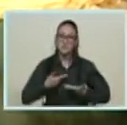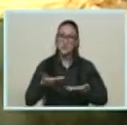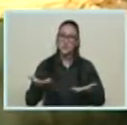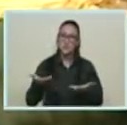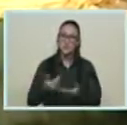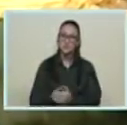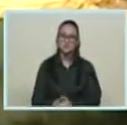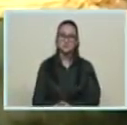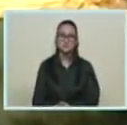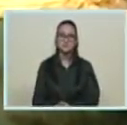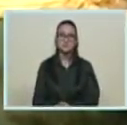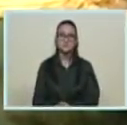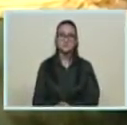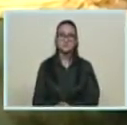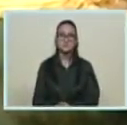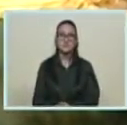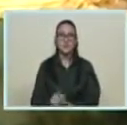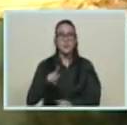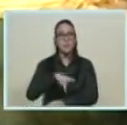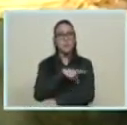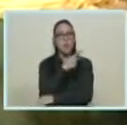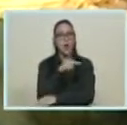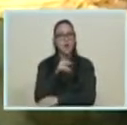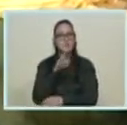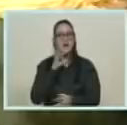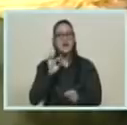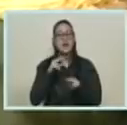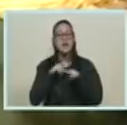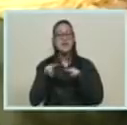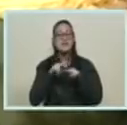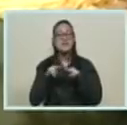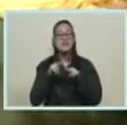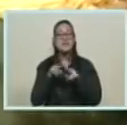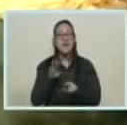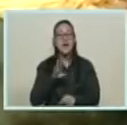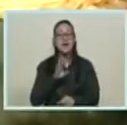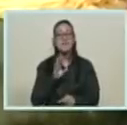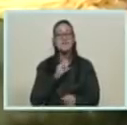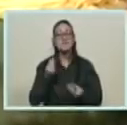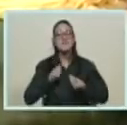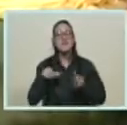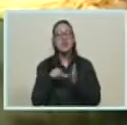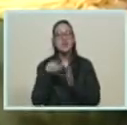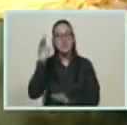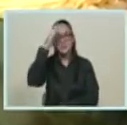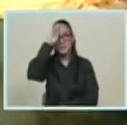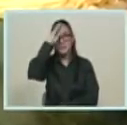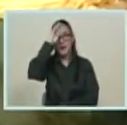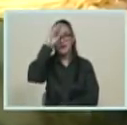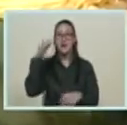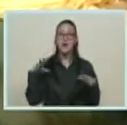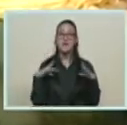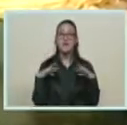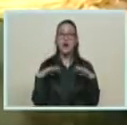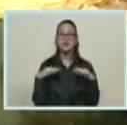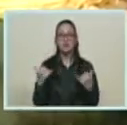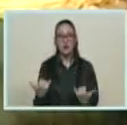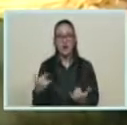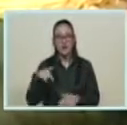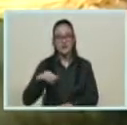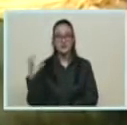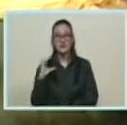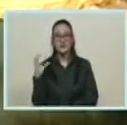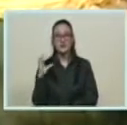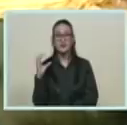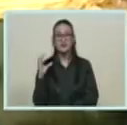Un poema recitado por una niña de Barinas. Está de vacaciones por aquí, por Caracas.